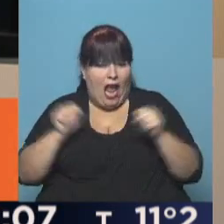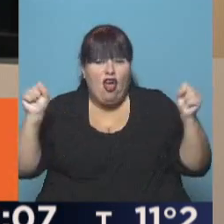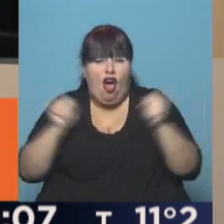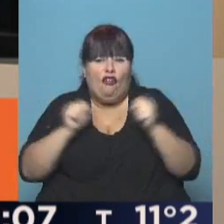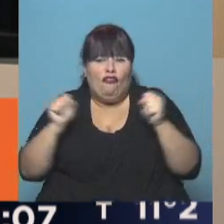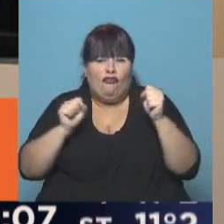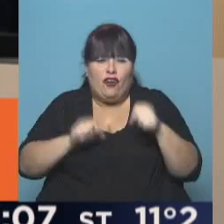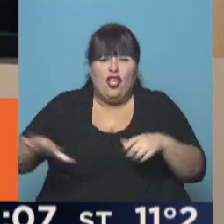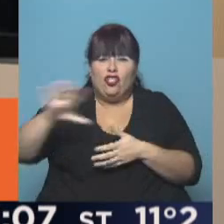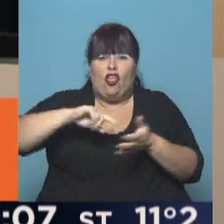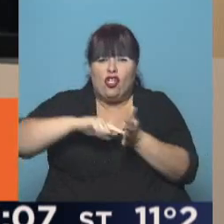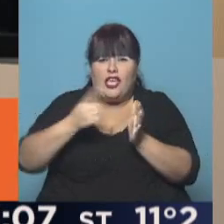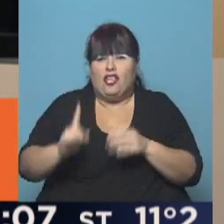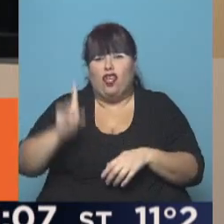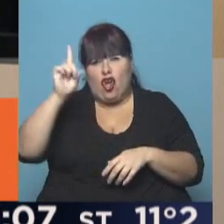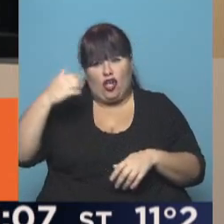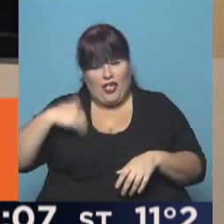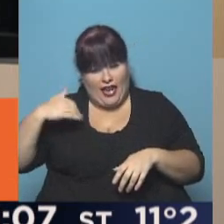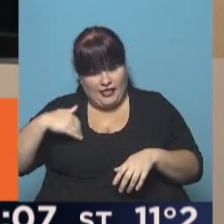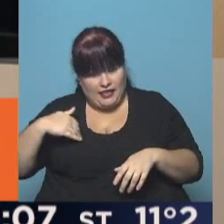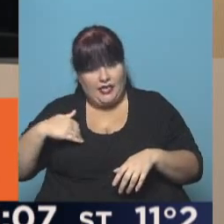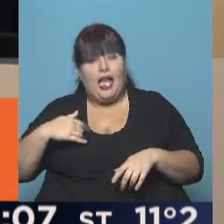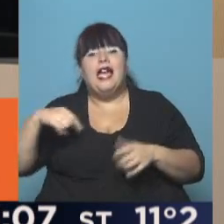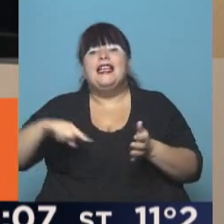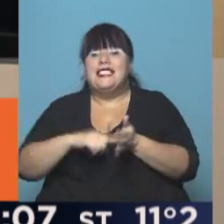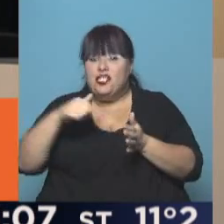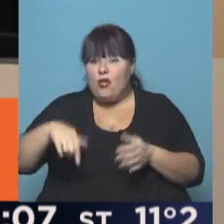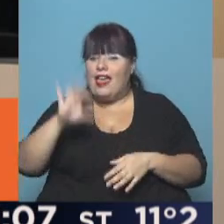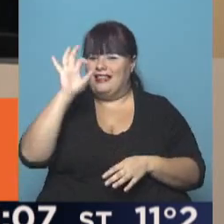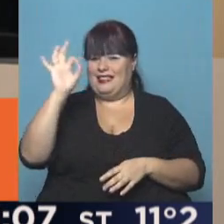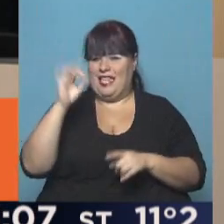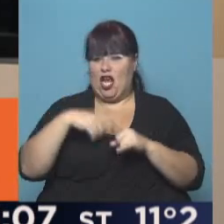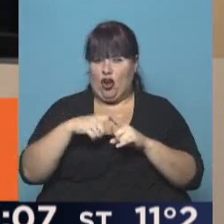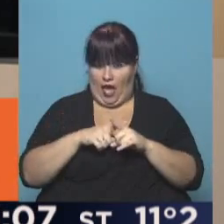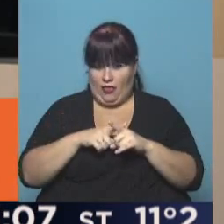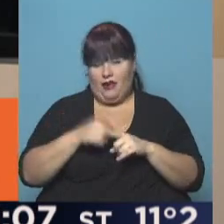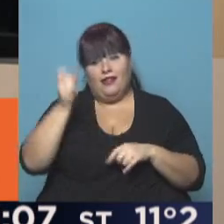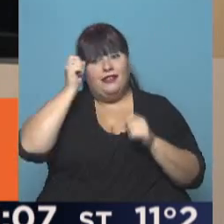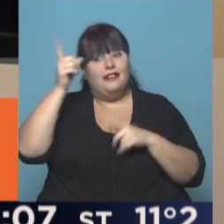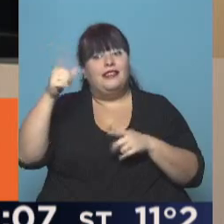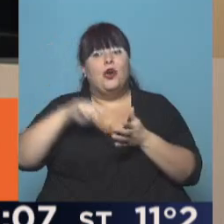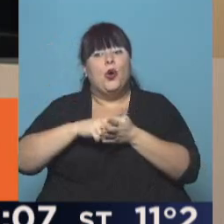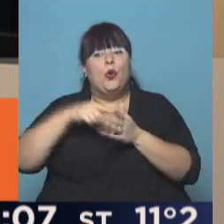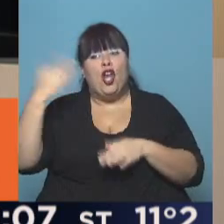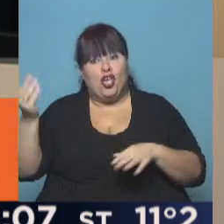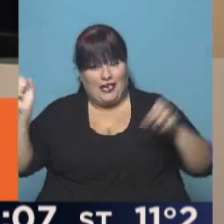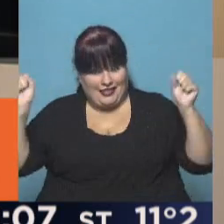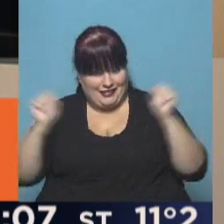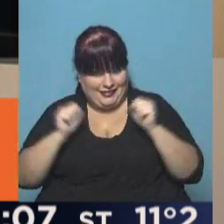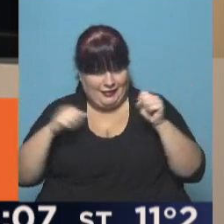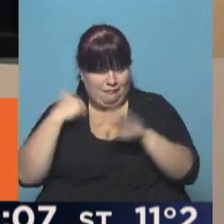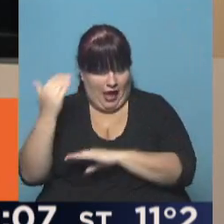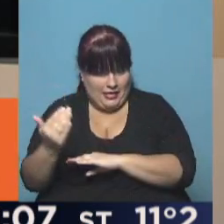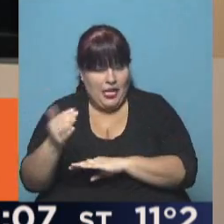heladas en toda la zona central y norte del país, en la ciudad, 0 grados. Imagínense en el Gran Buenos Aires el frío que va a